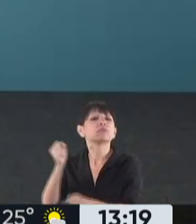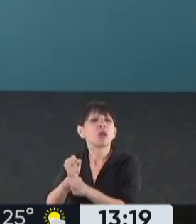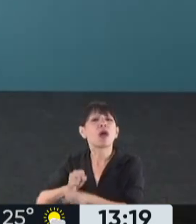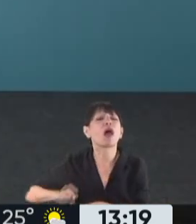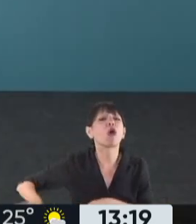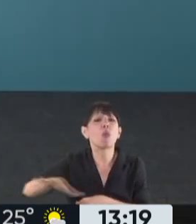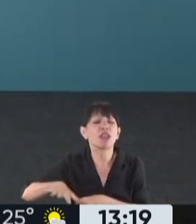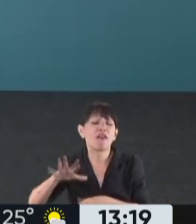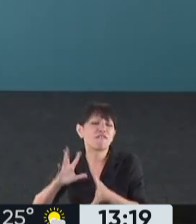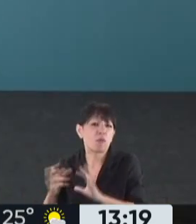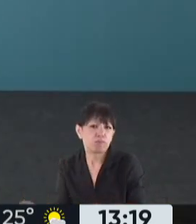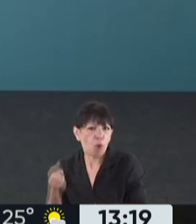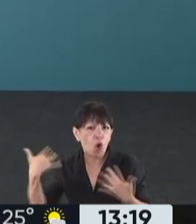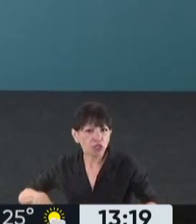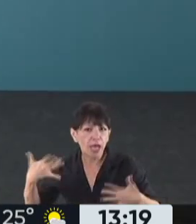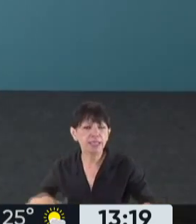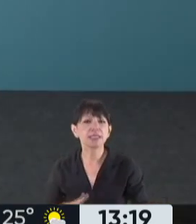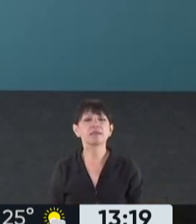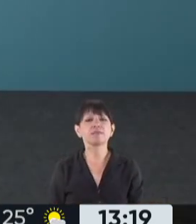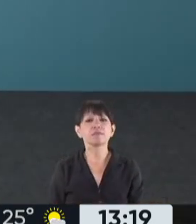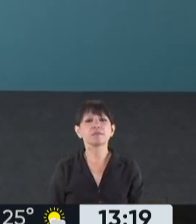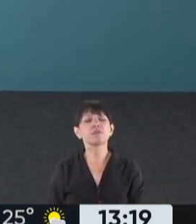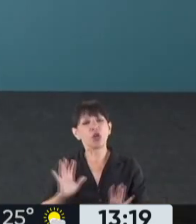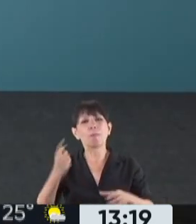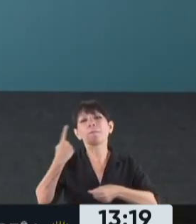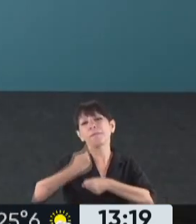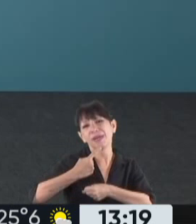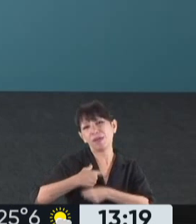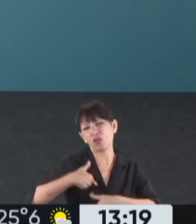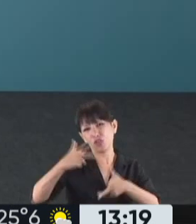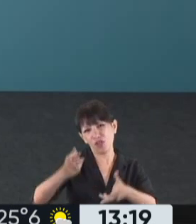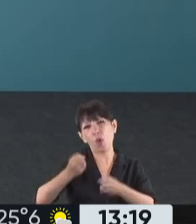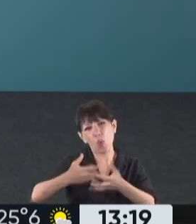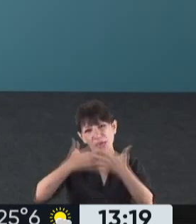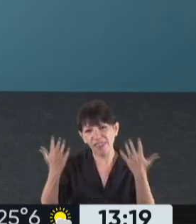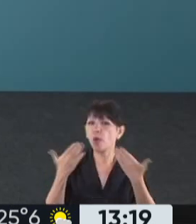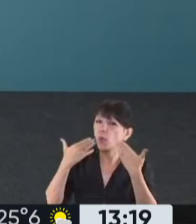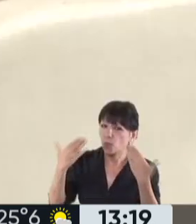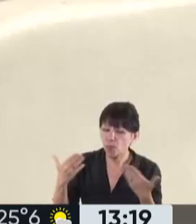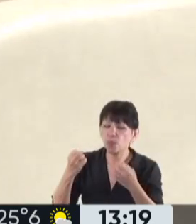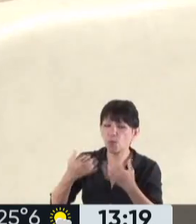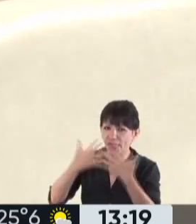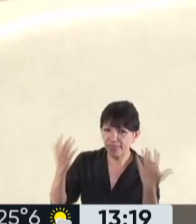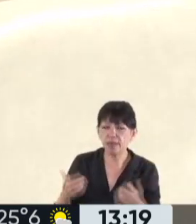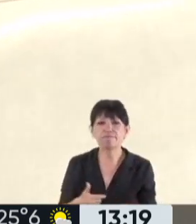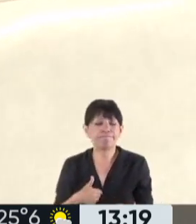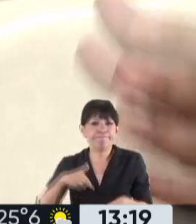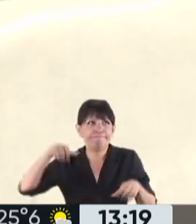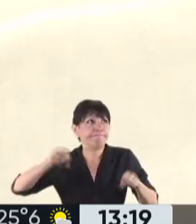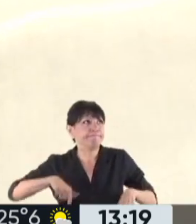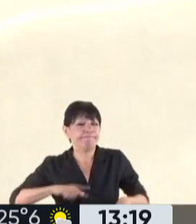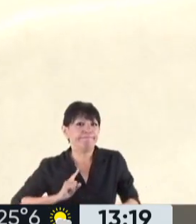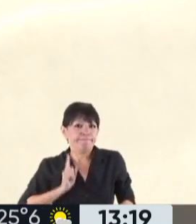muy importante. Bueno, ante todo, buenos días. Hola, Gastón, buen día. Que es un honor estar acá, bueno,